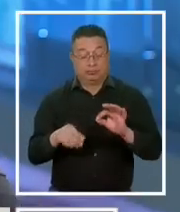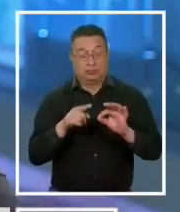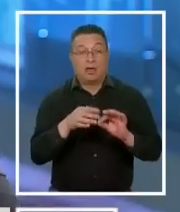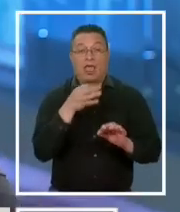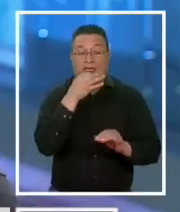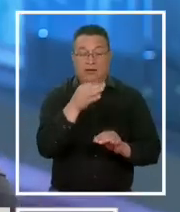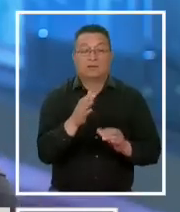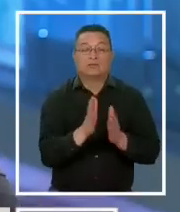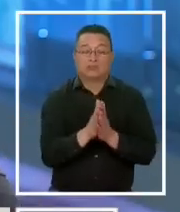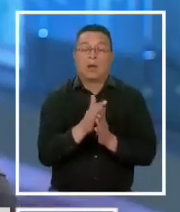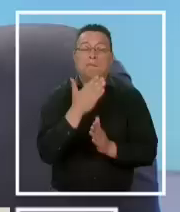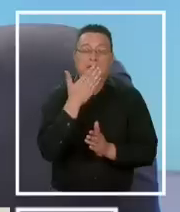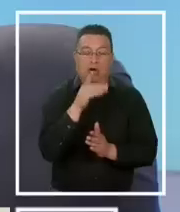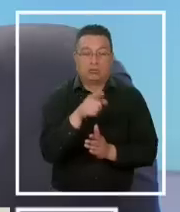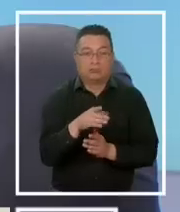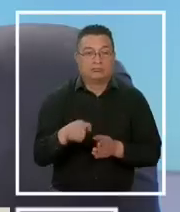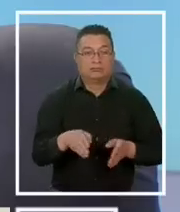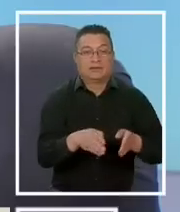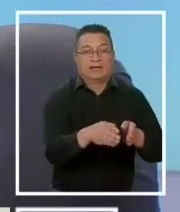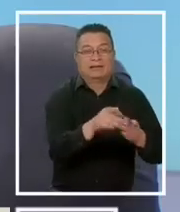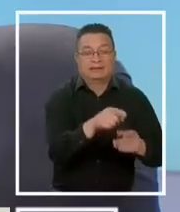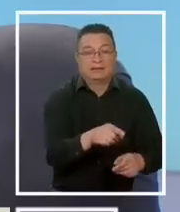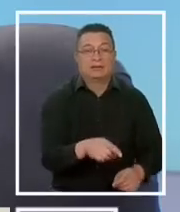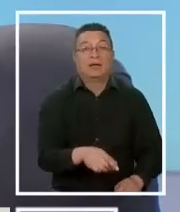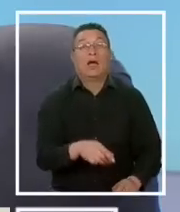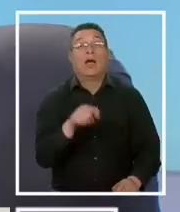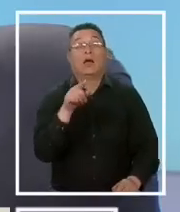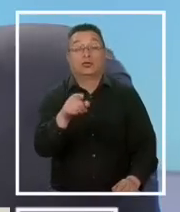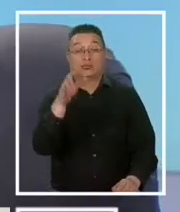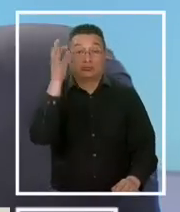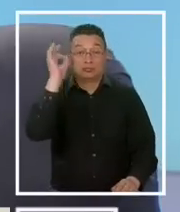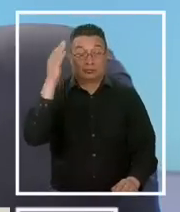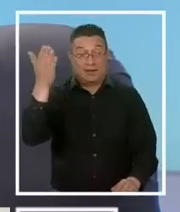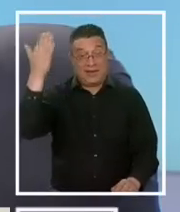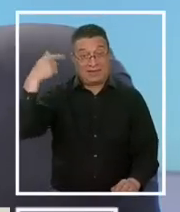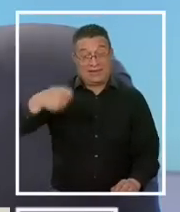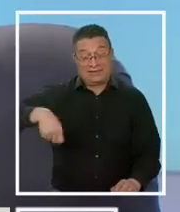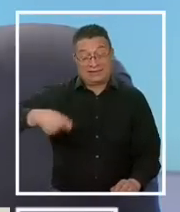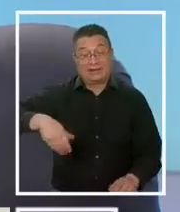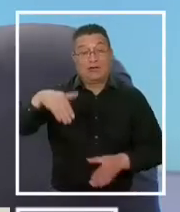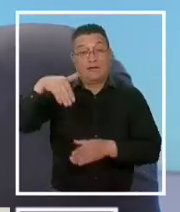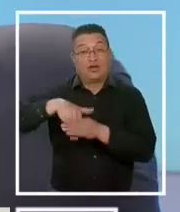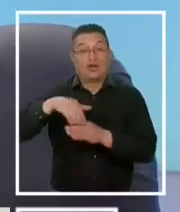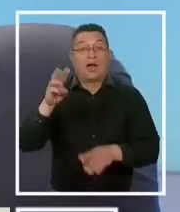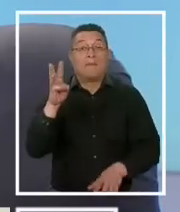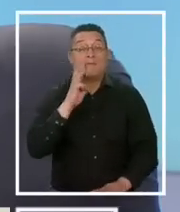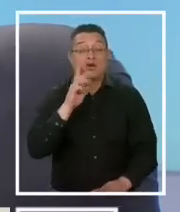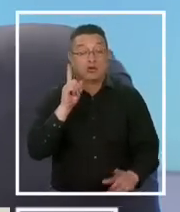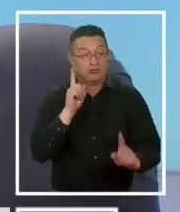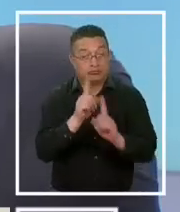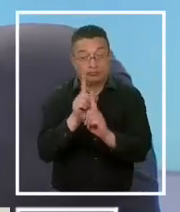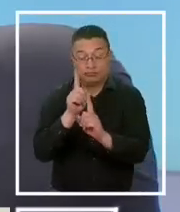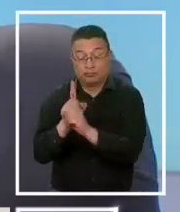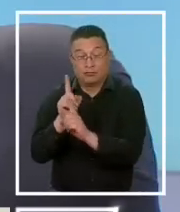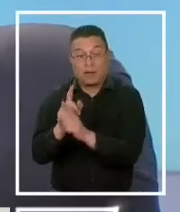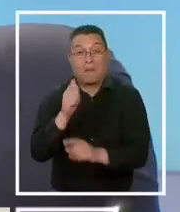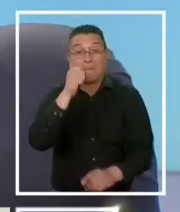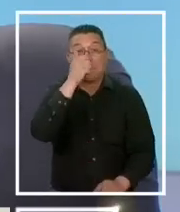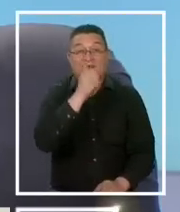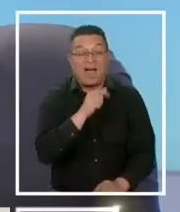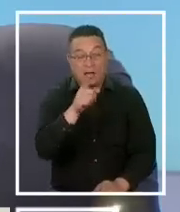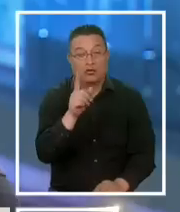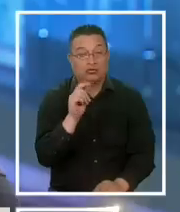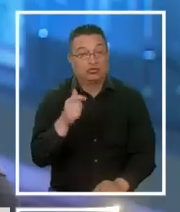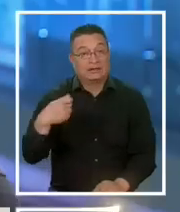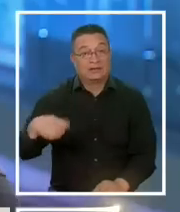sugirió esa salida fiscal se reunió usted con algún senador antes de la votación del miércoles 31 de manera privada